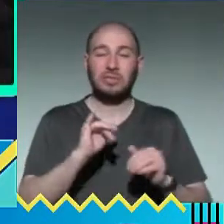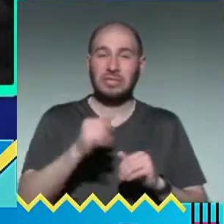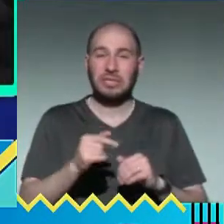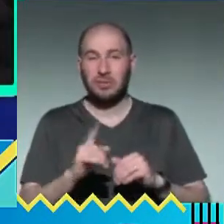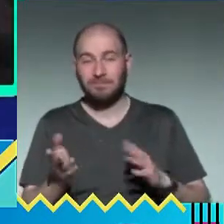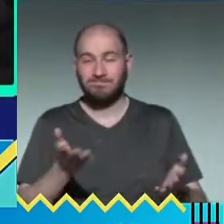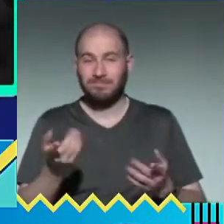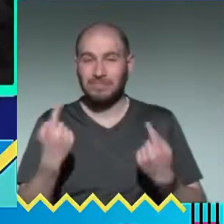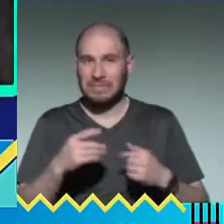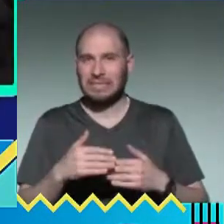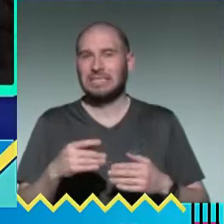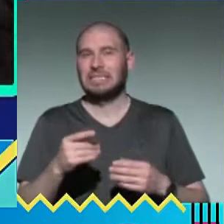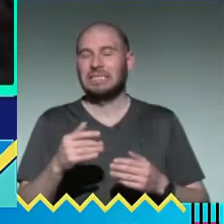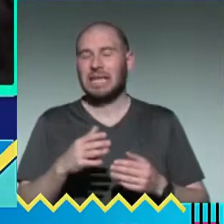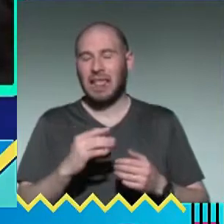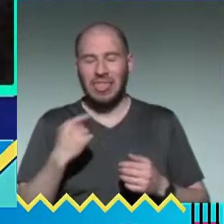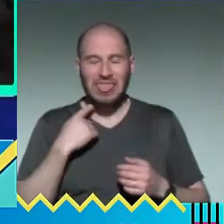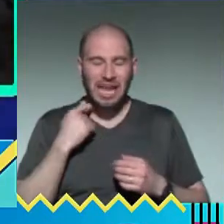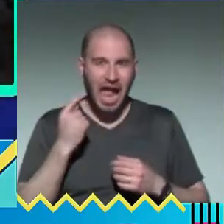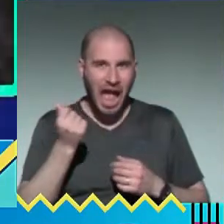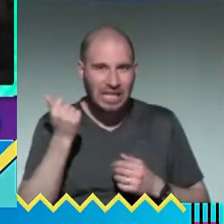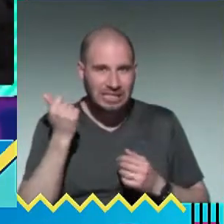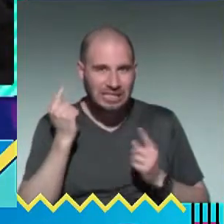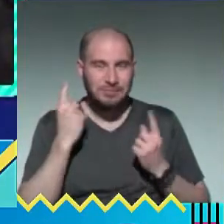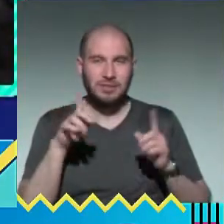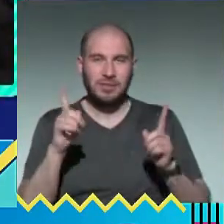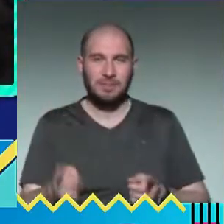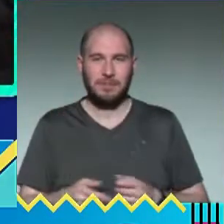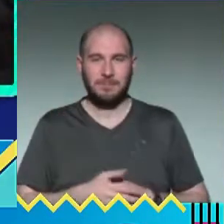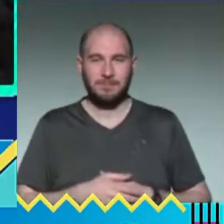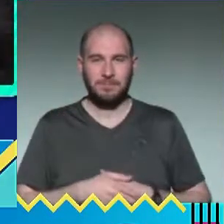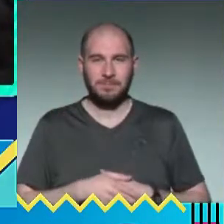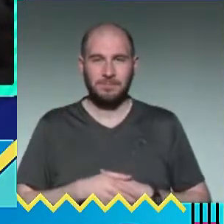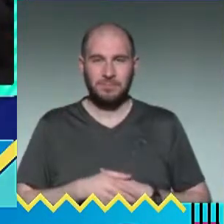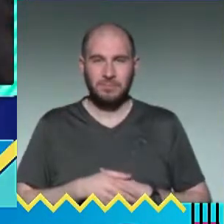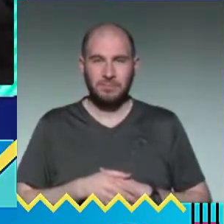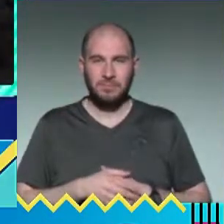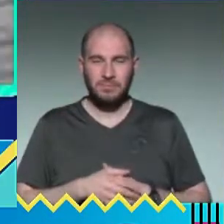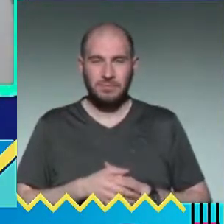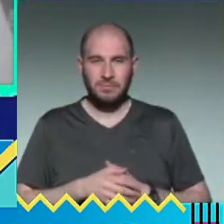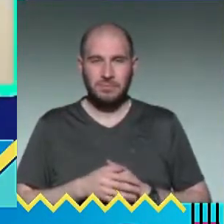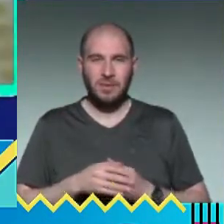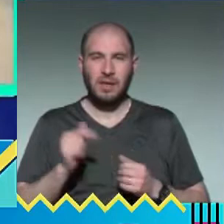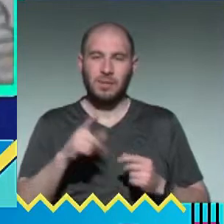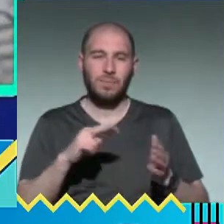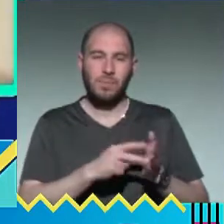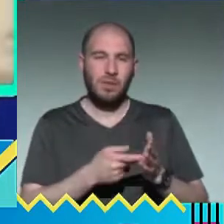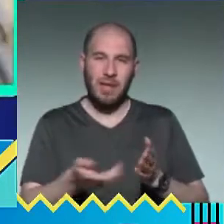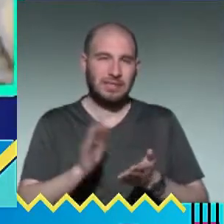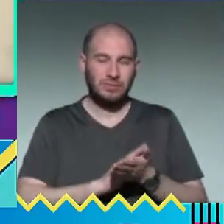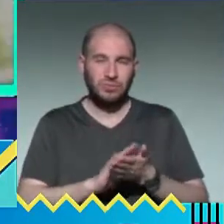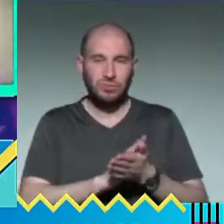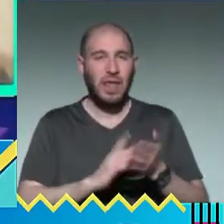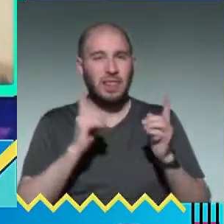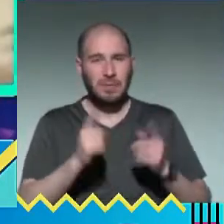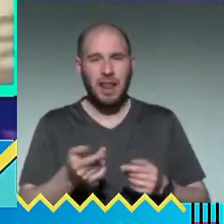yo creo que se jugó al límite, pero me parece que lo que se buscó también fue salir de la situación en la que se estaba, que